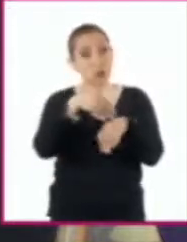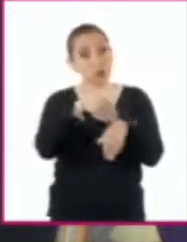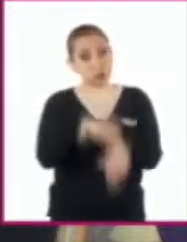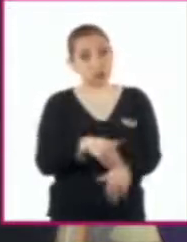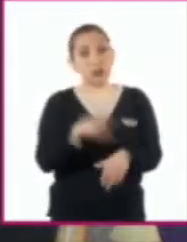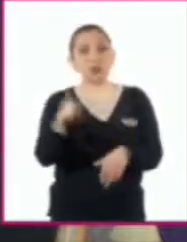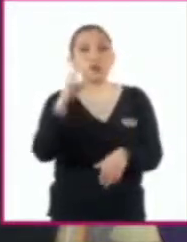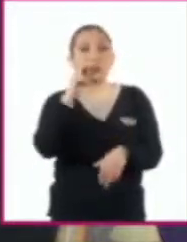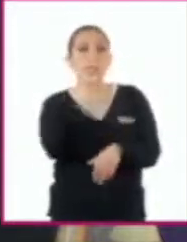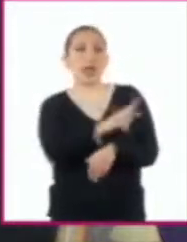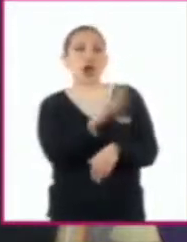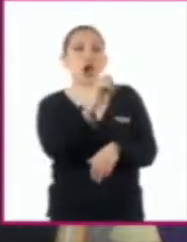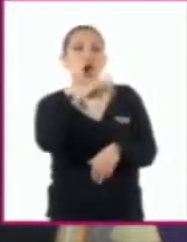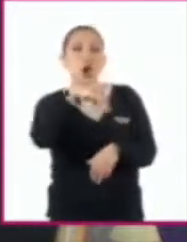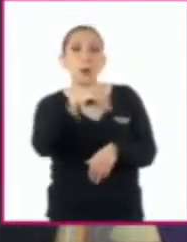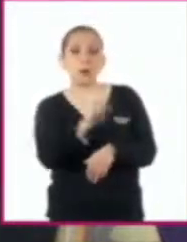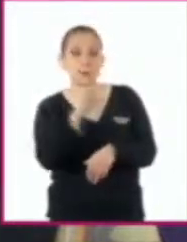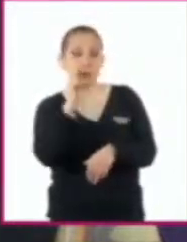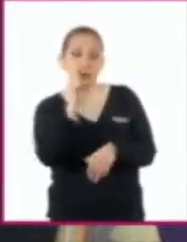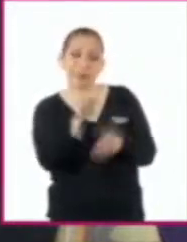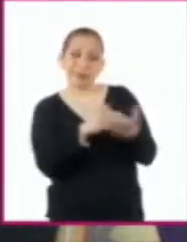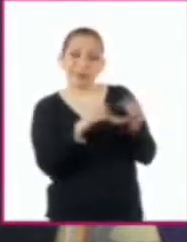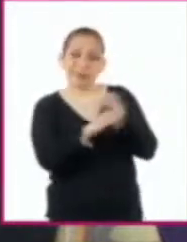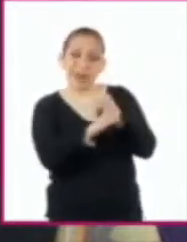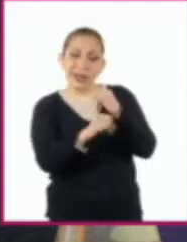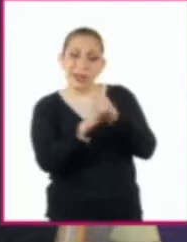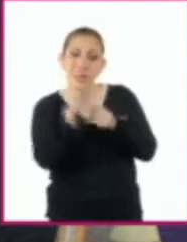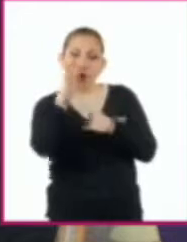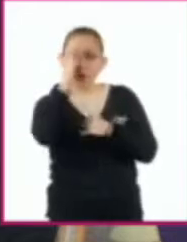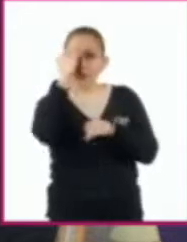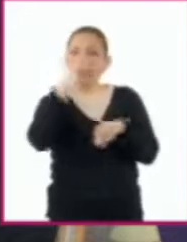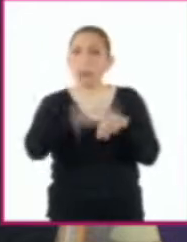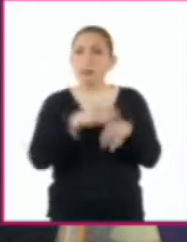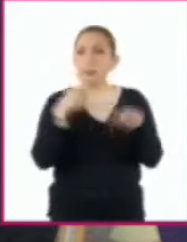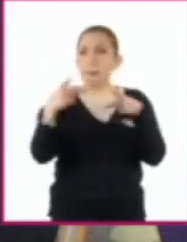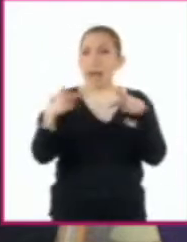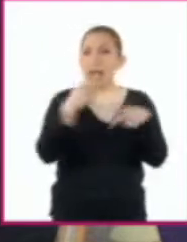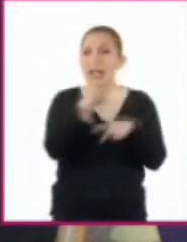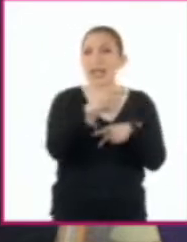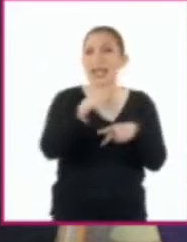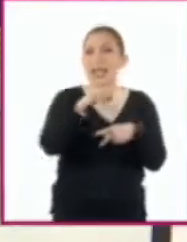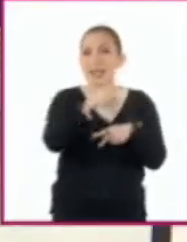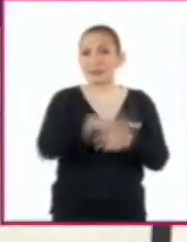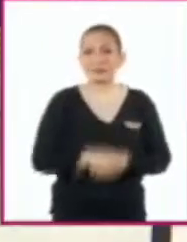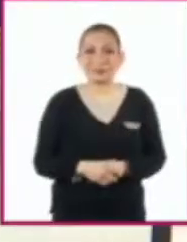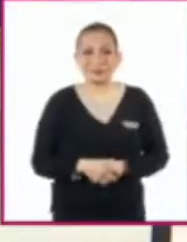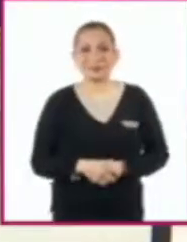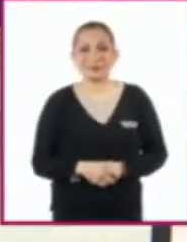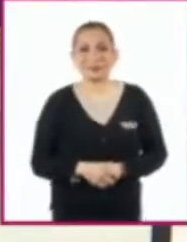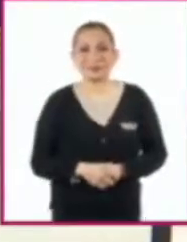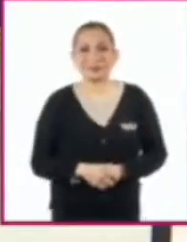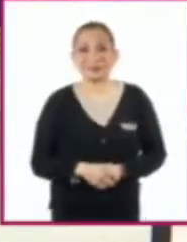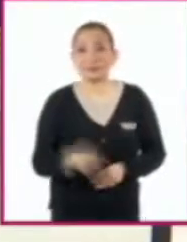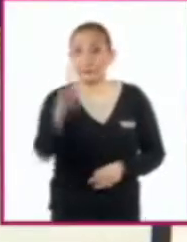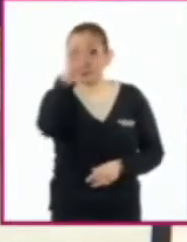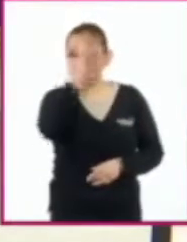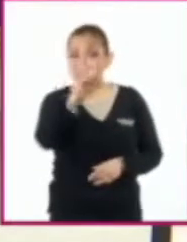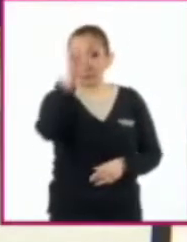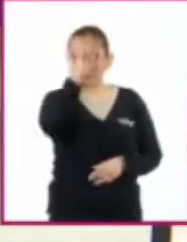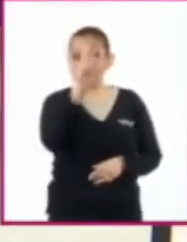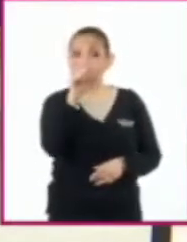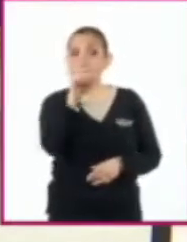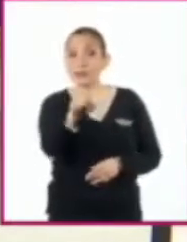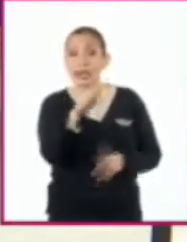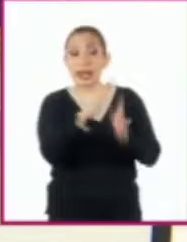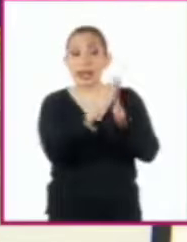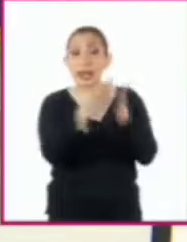visitar la página de la OMS para que conozcas más acerca de la elaboración de este producto. Les recomendamos